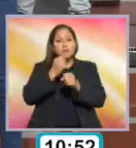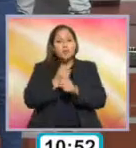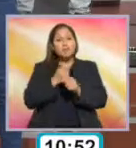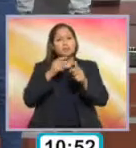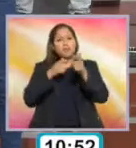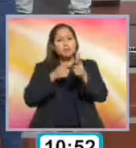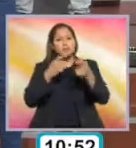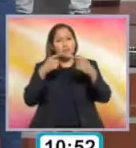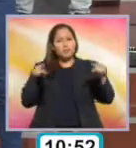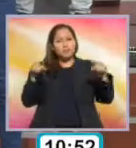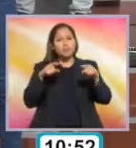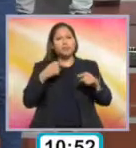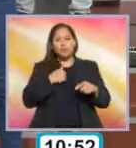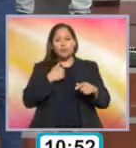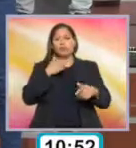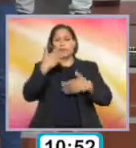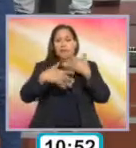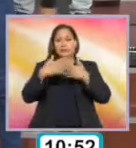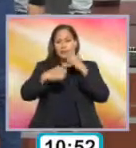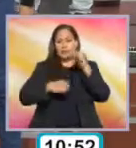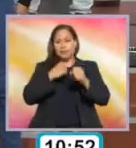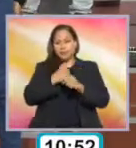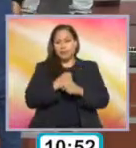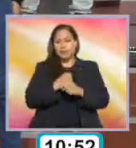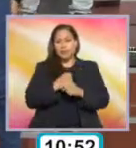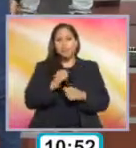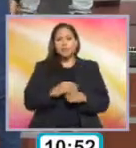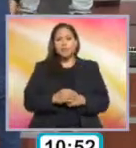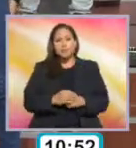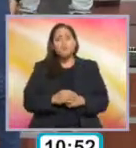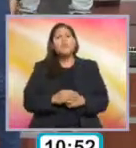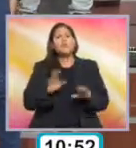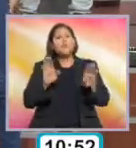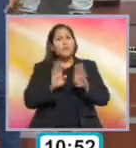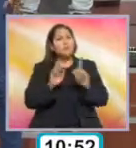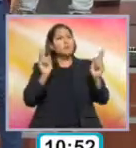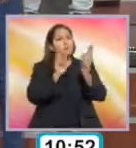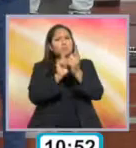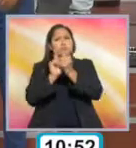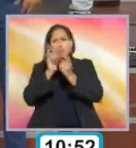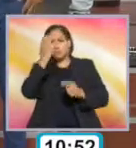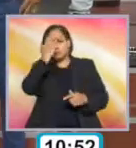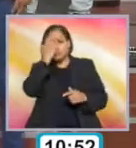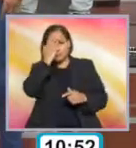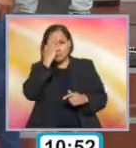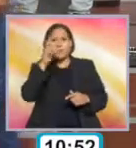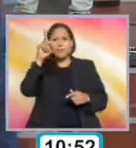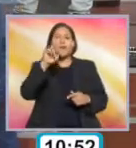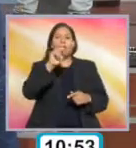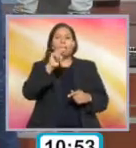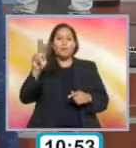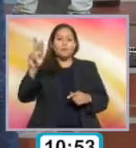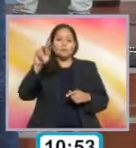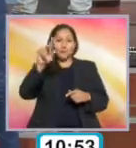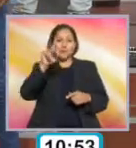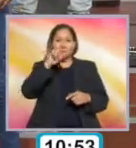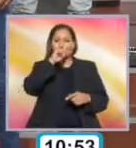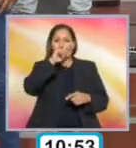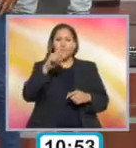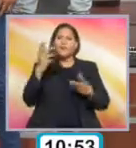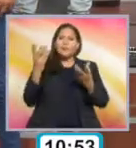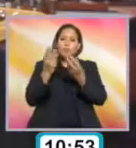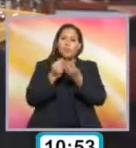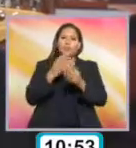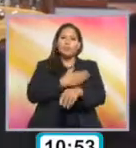músico? Yo ya llevo 15 años de 15 música. años. Sí, empecé chavito. ¿Dónde fue que se conocieron realmente? Sí, nos conocimos en Vallarta. Él era mi compañero de